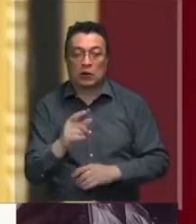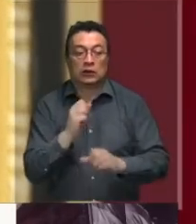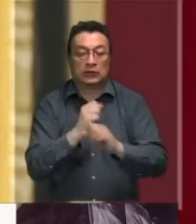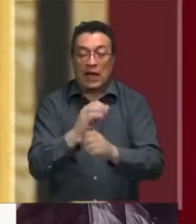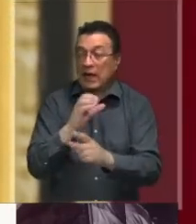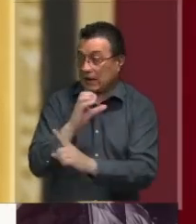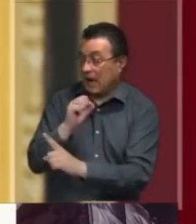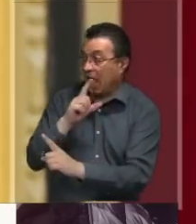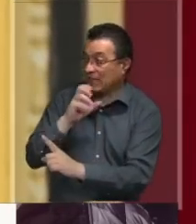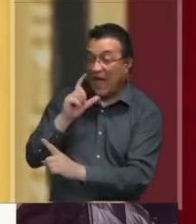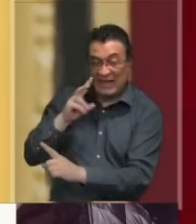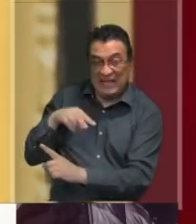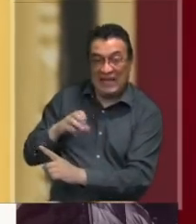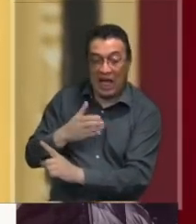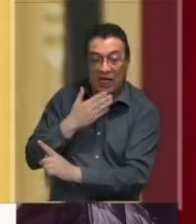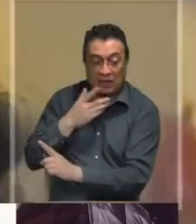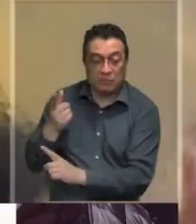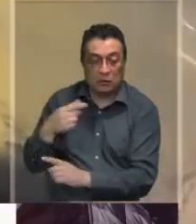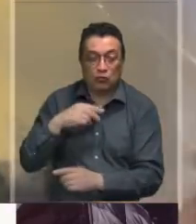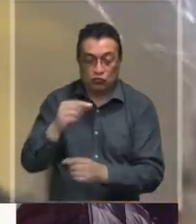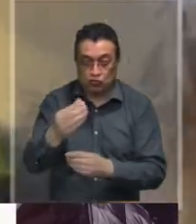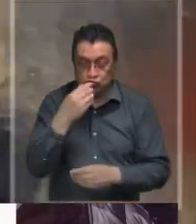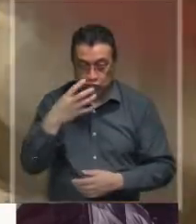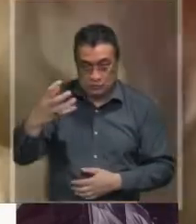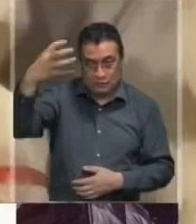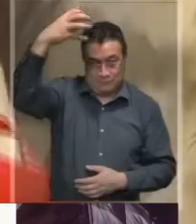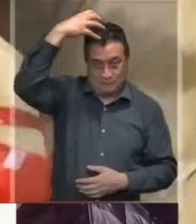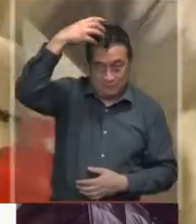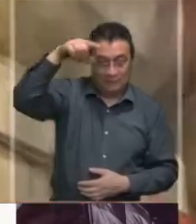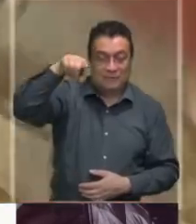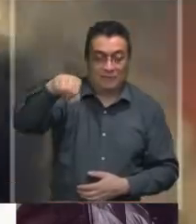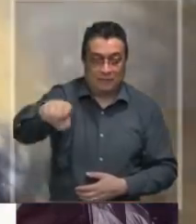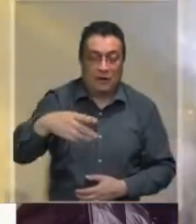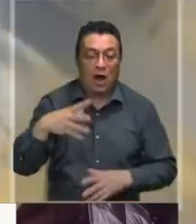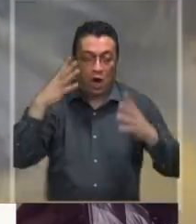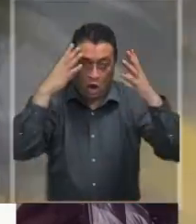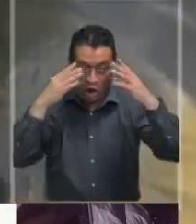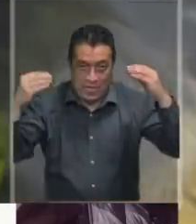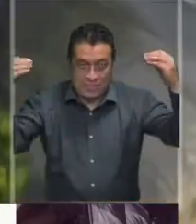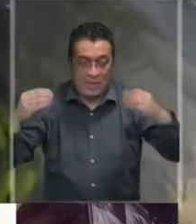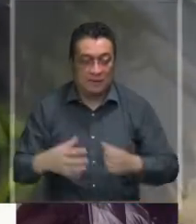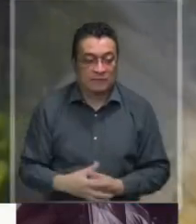Catalina Amalia de Orange, heredera al trono de Países Bajos.